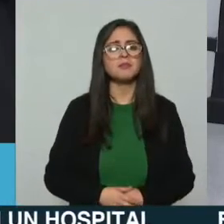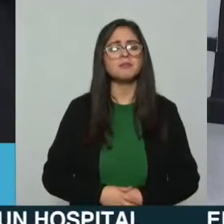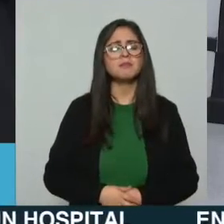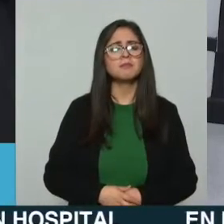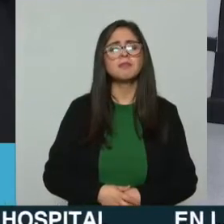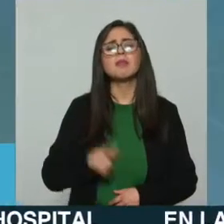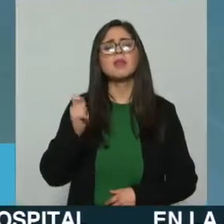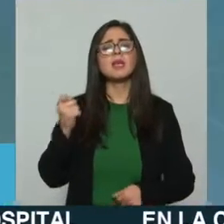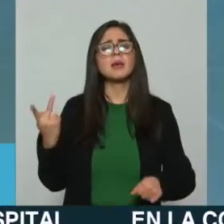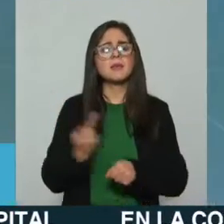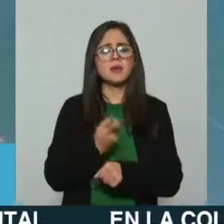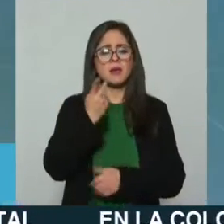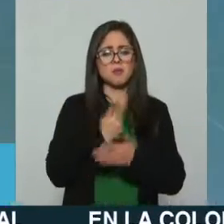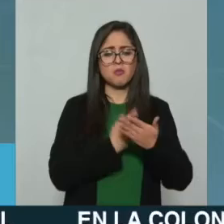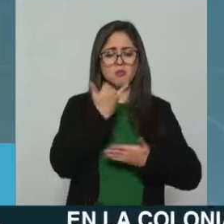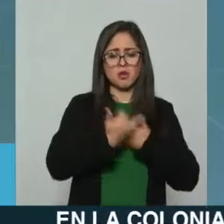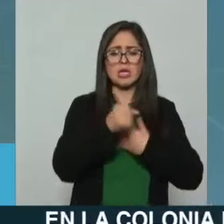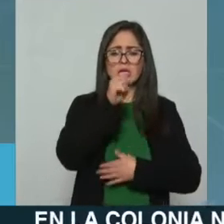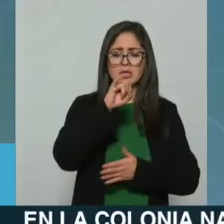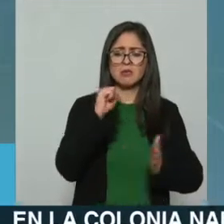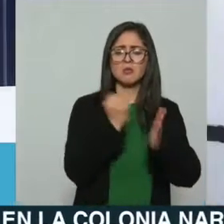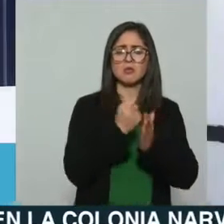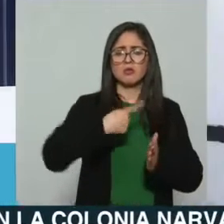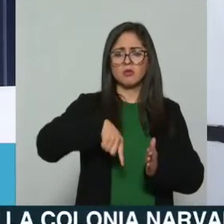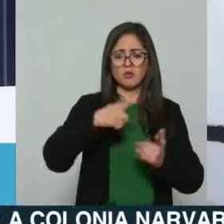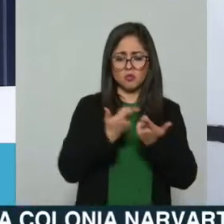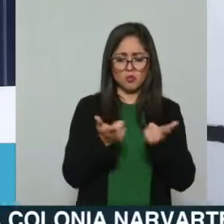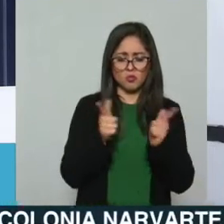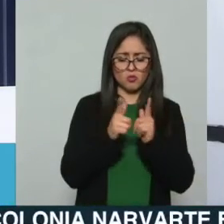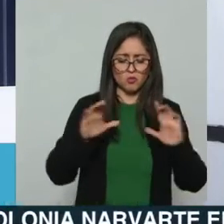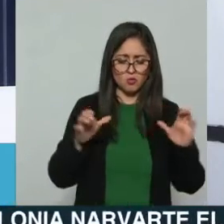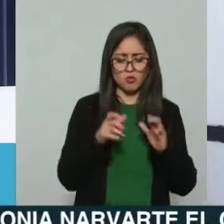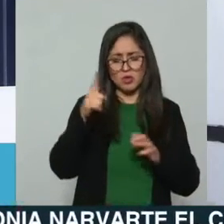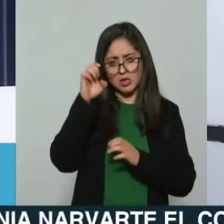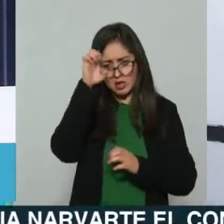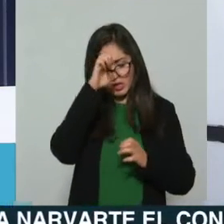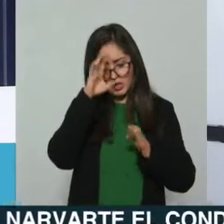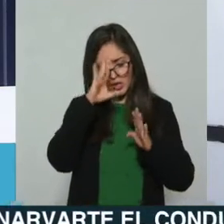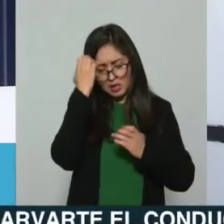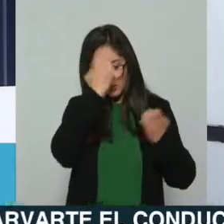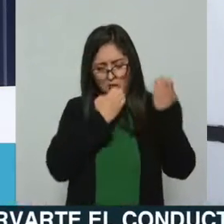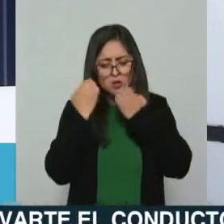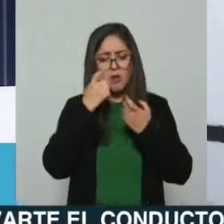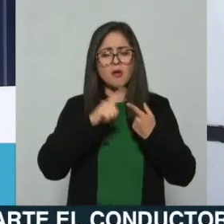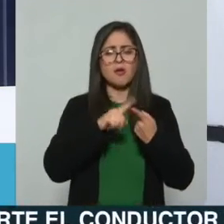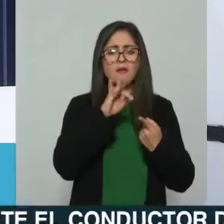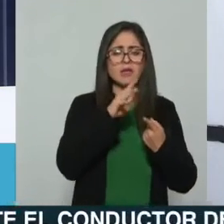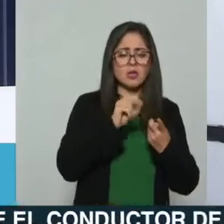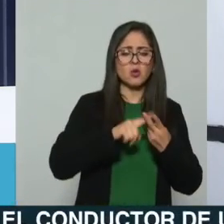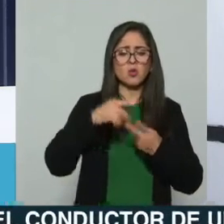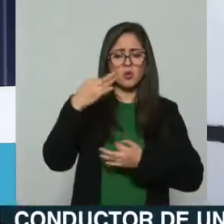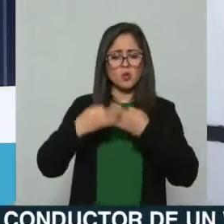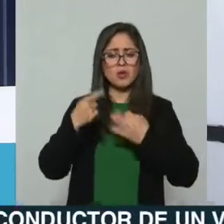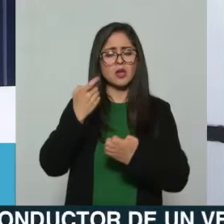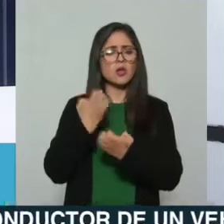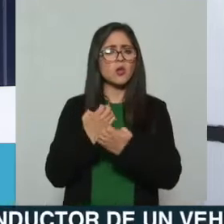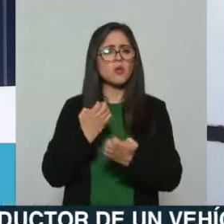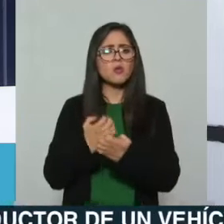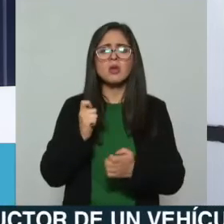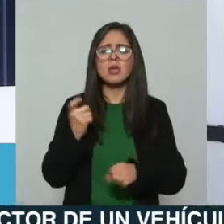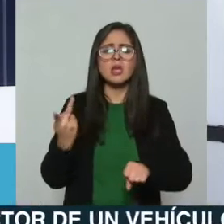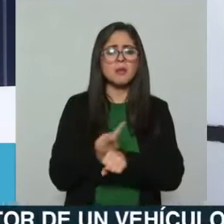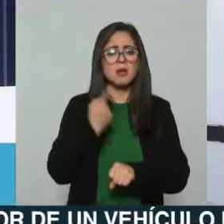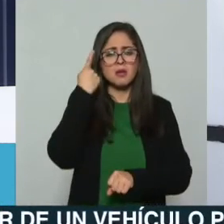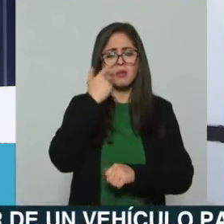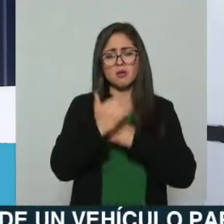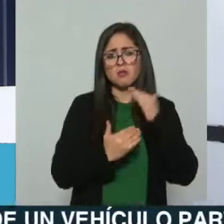fueron aprobados por este consejo que va a evaluar, nos decías, el aspecto pues, físico, jurídico, el aspecto económico? ¿Qué paso sigue para